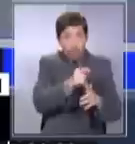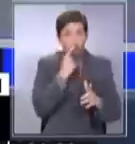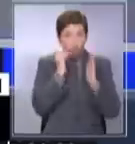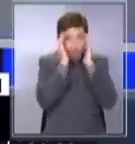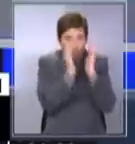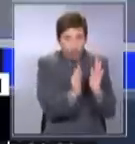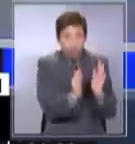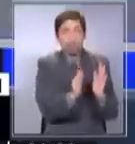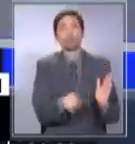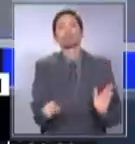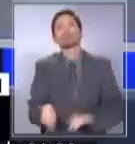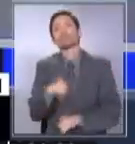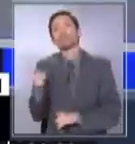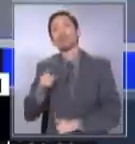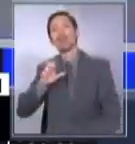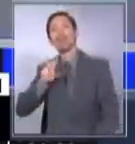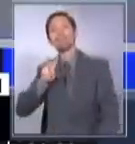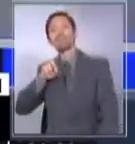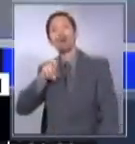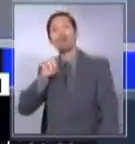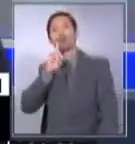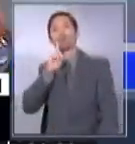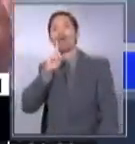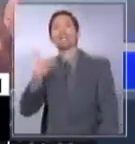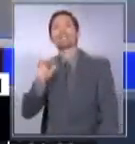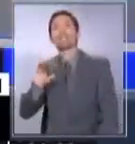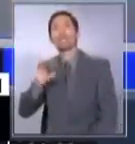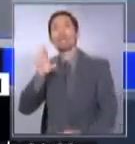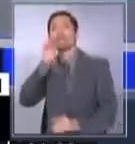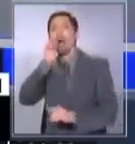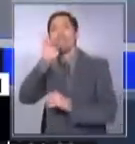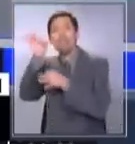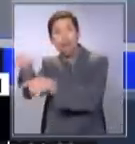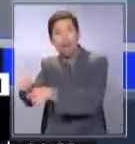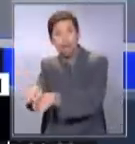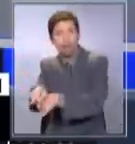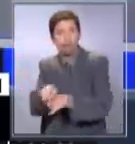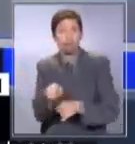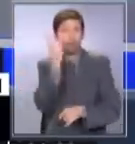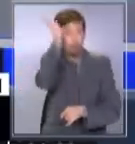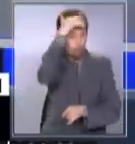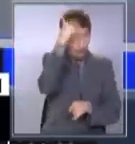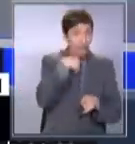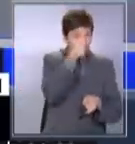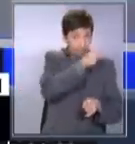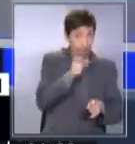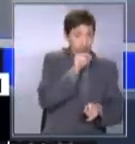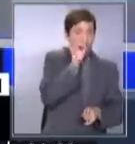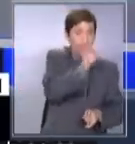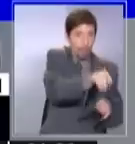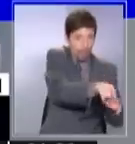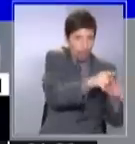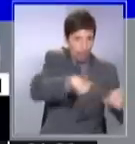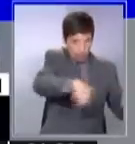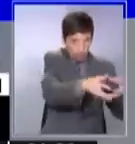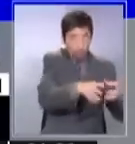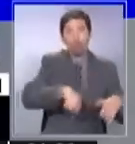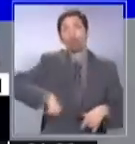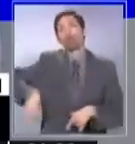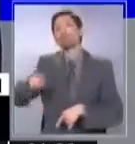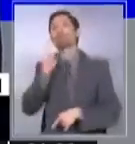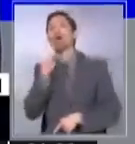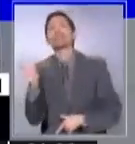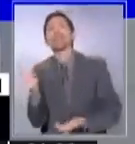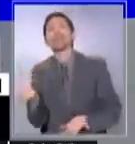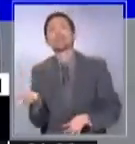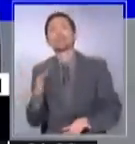hablando evopoli a qu electorado le va a hablar Felipe cast para intentar conseguir sus votos mire nosotros queremos hablar a toda la